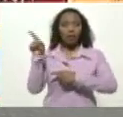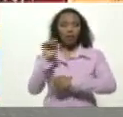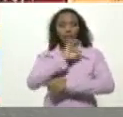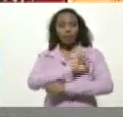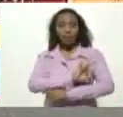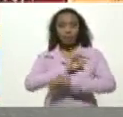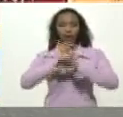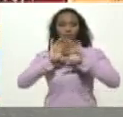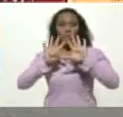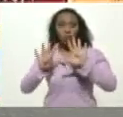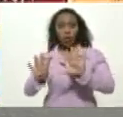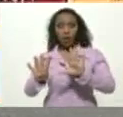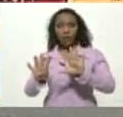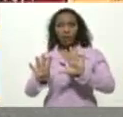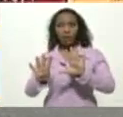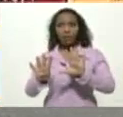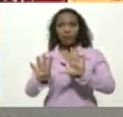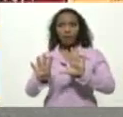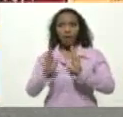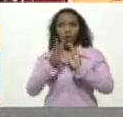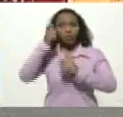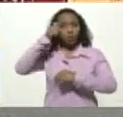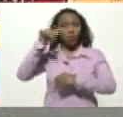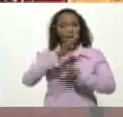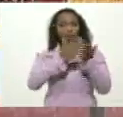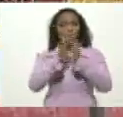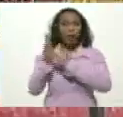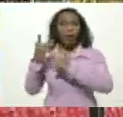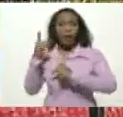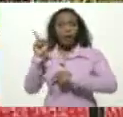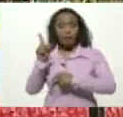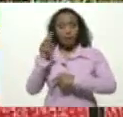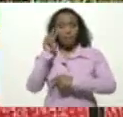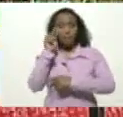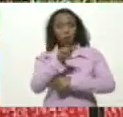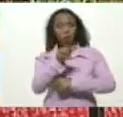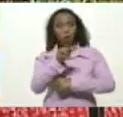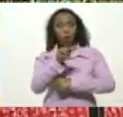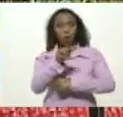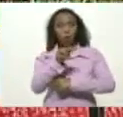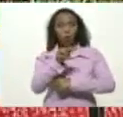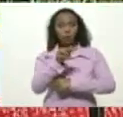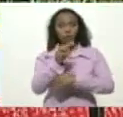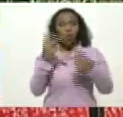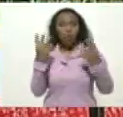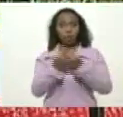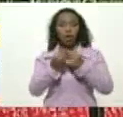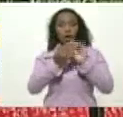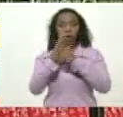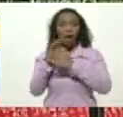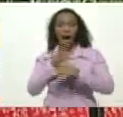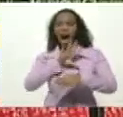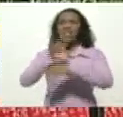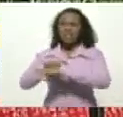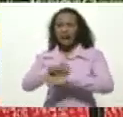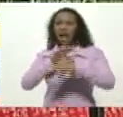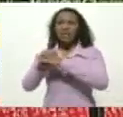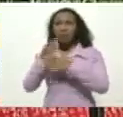309 ciudades comunales que tenemos vistiadas con las comunas. ¡Muérdelo, carajo!